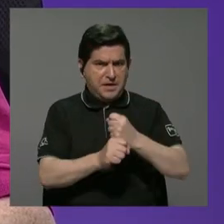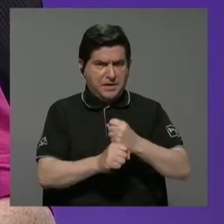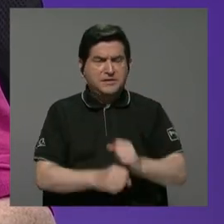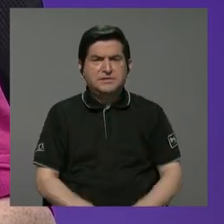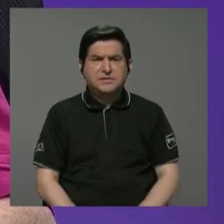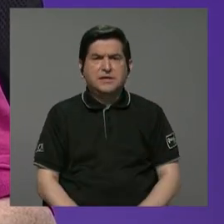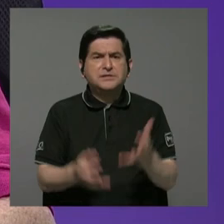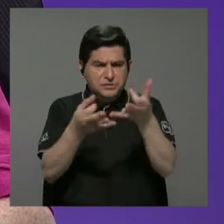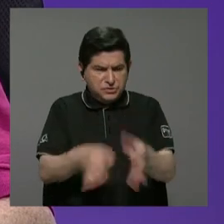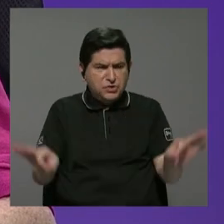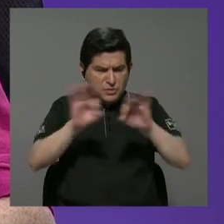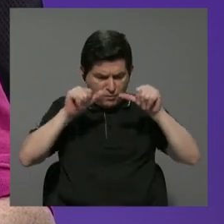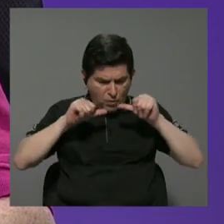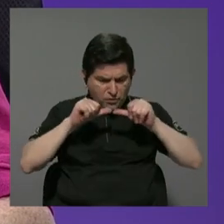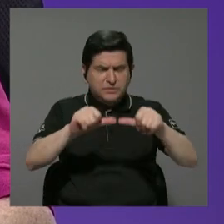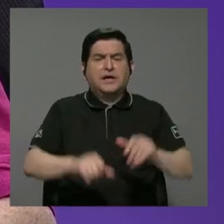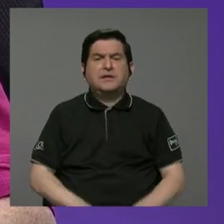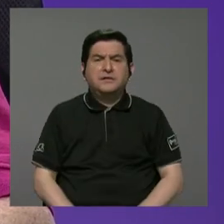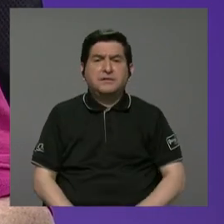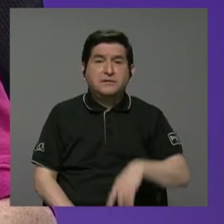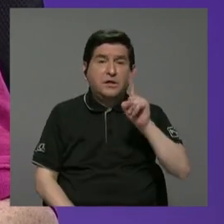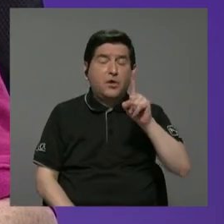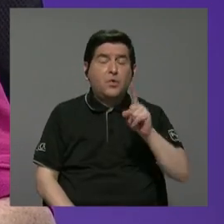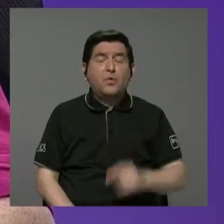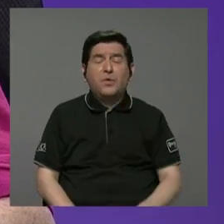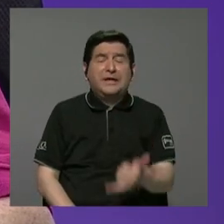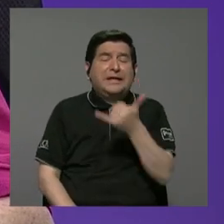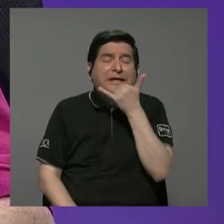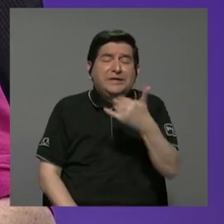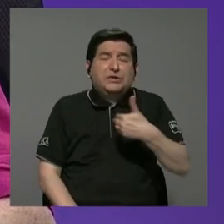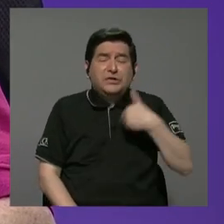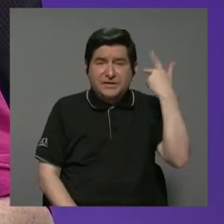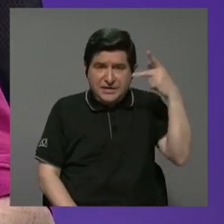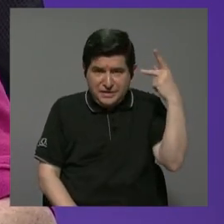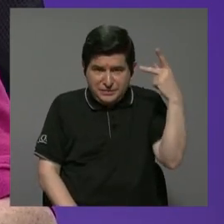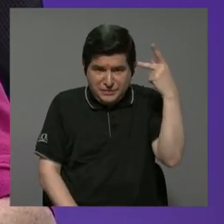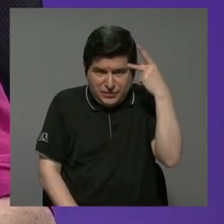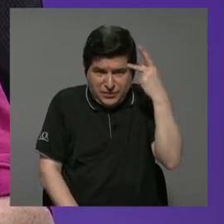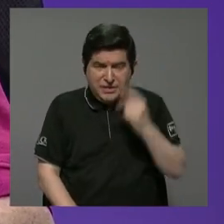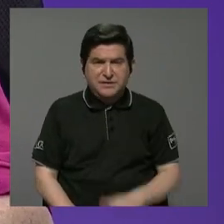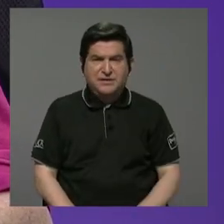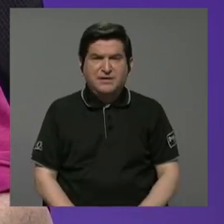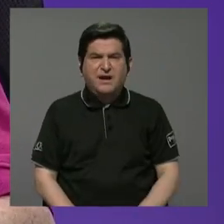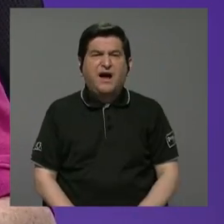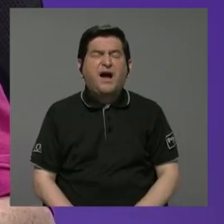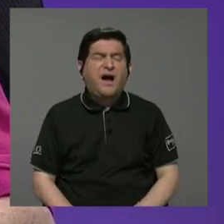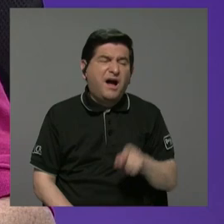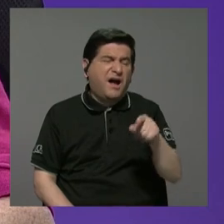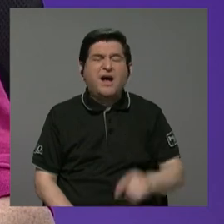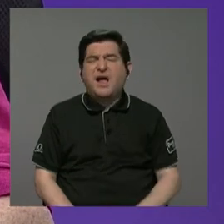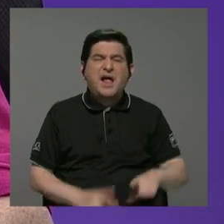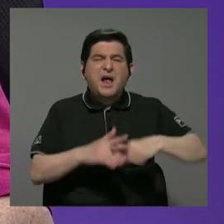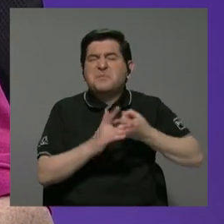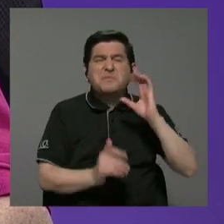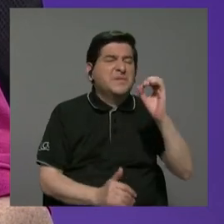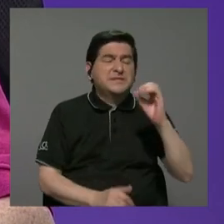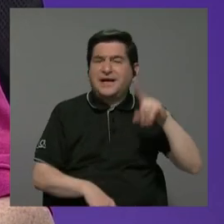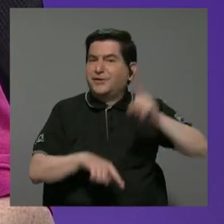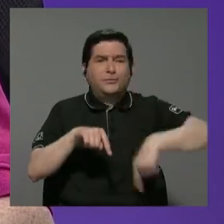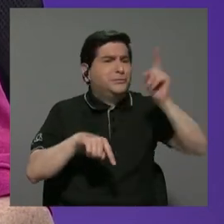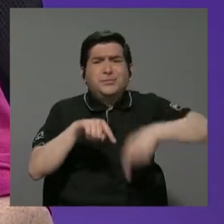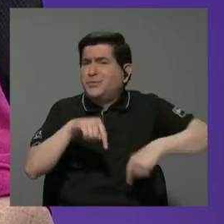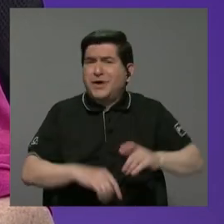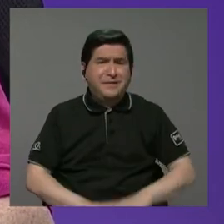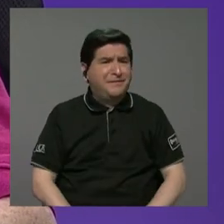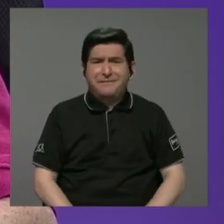que vale la pena continuar. Si hay uno de los defectos que hemos tenido políticamente es esto de borrón y cuenta nueva. Eso no puede